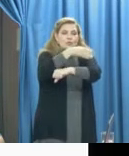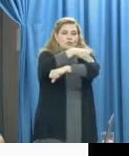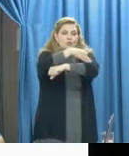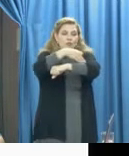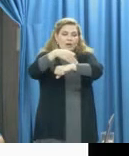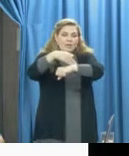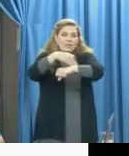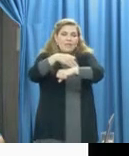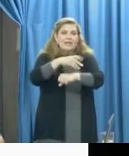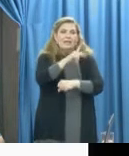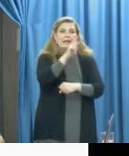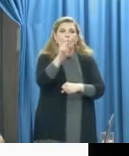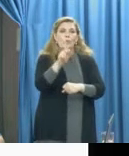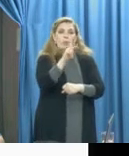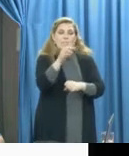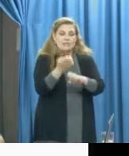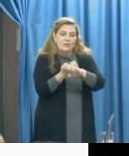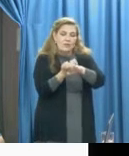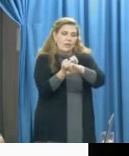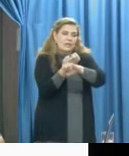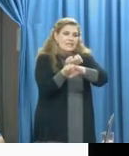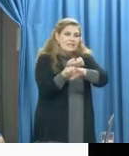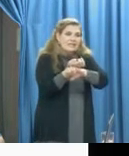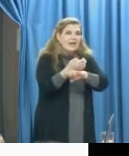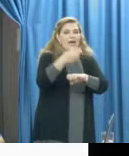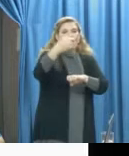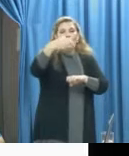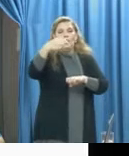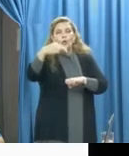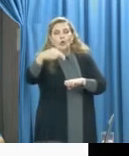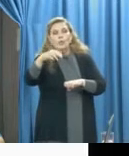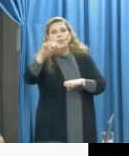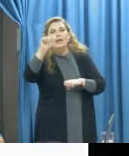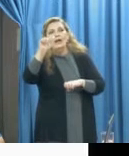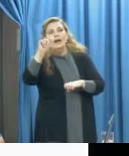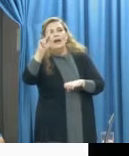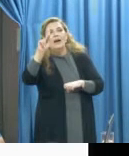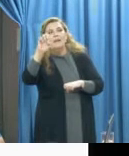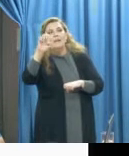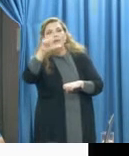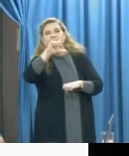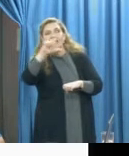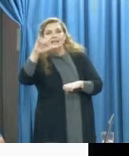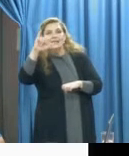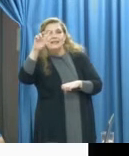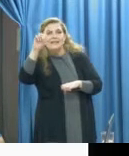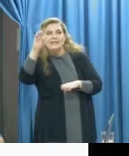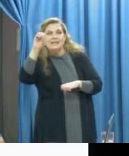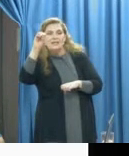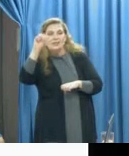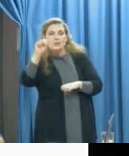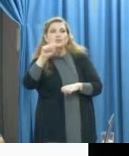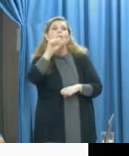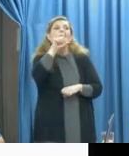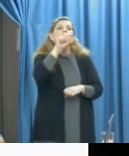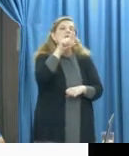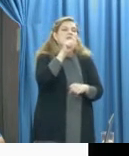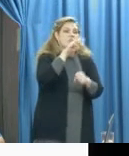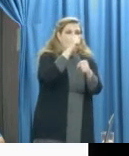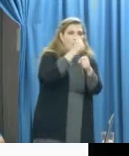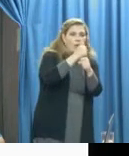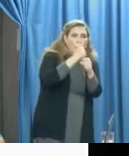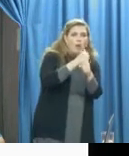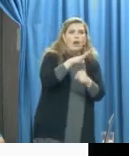población vienen, de qué estado, apellidos, que se acuerden, si saben que compartían abuelito, tatarabuelito por